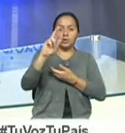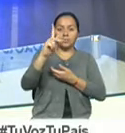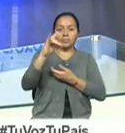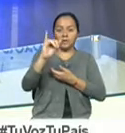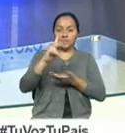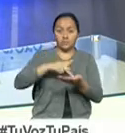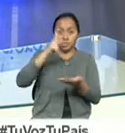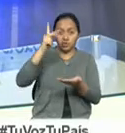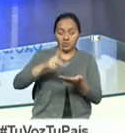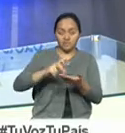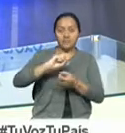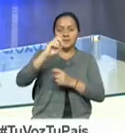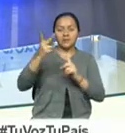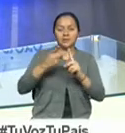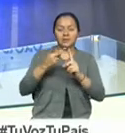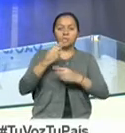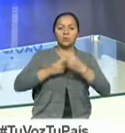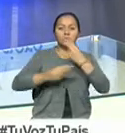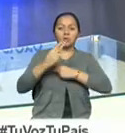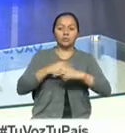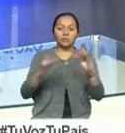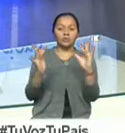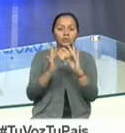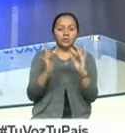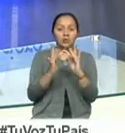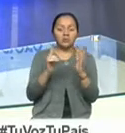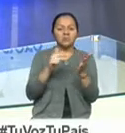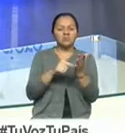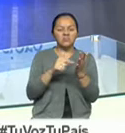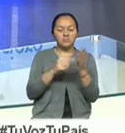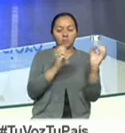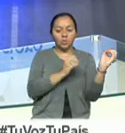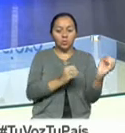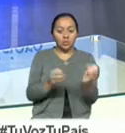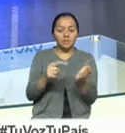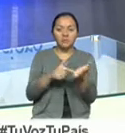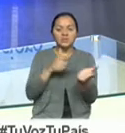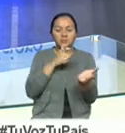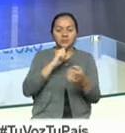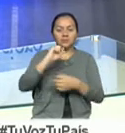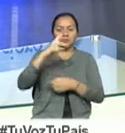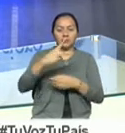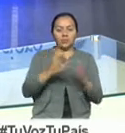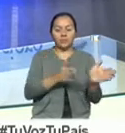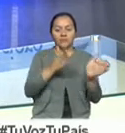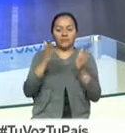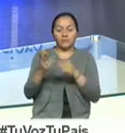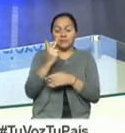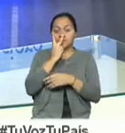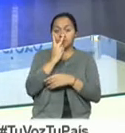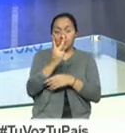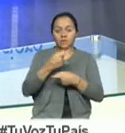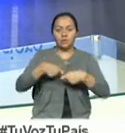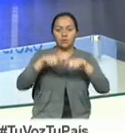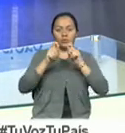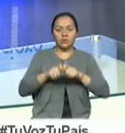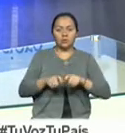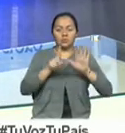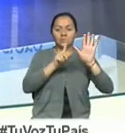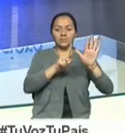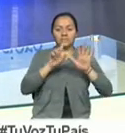la segunda macro rueda de negocios. De acuerdo a los organizadores, para la segunda edición se prevé cerrar contratos por